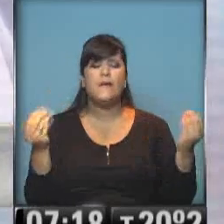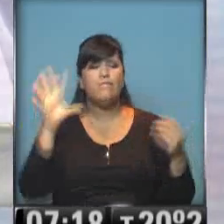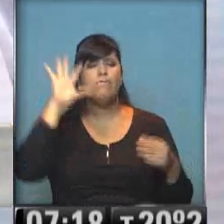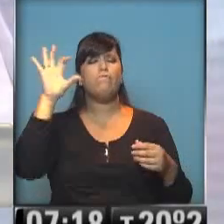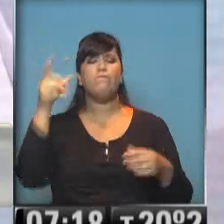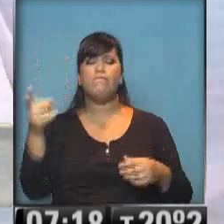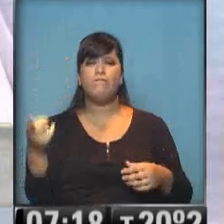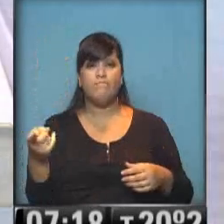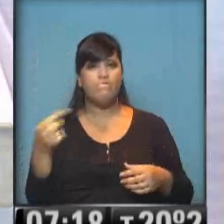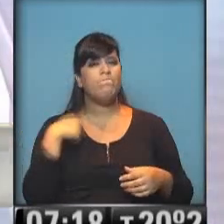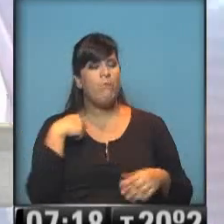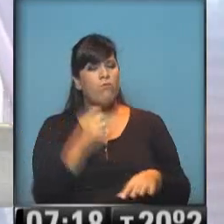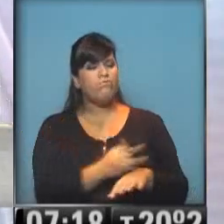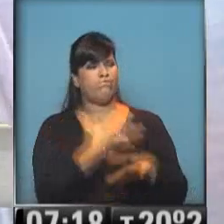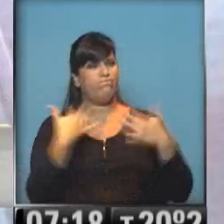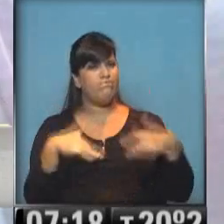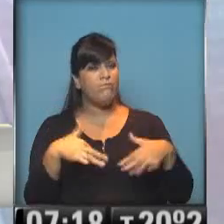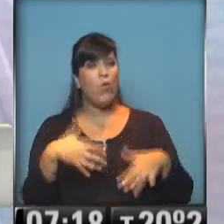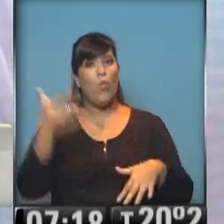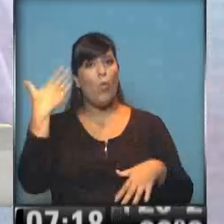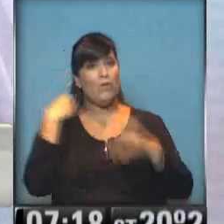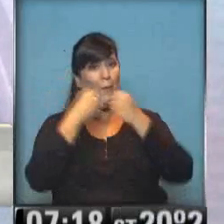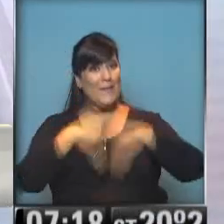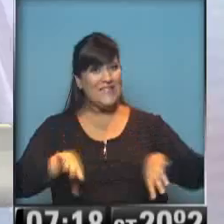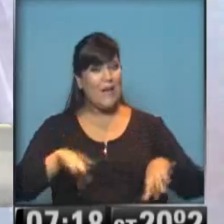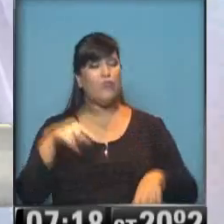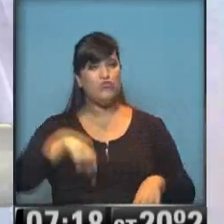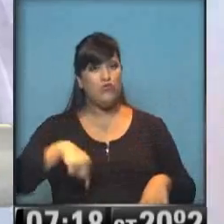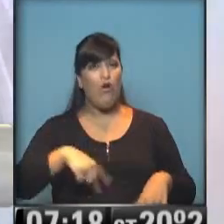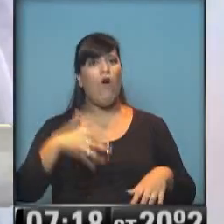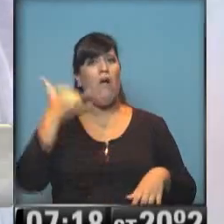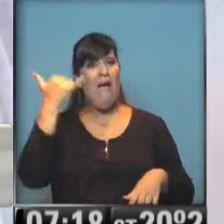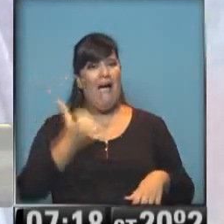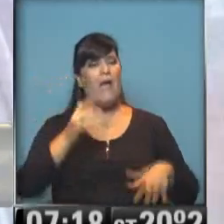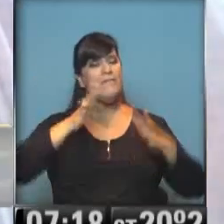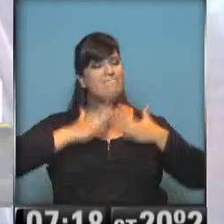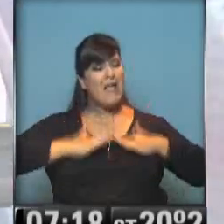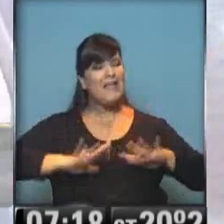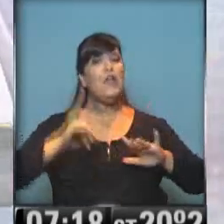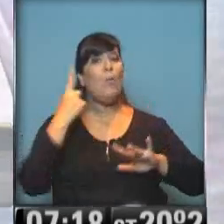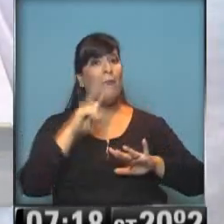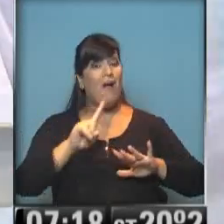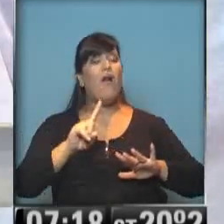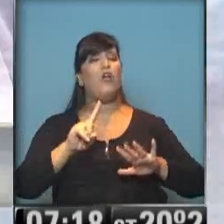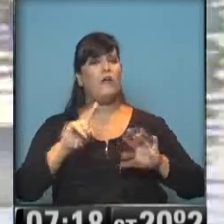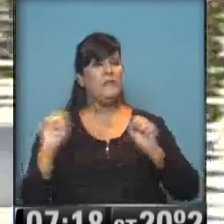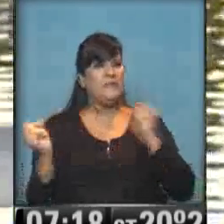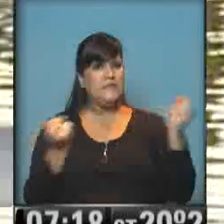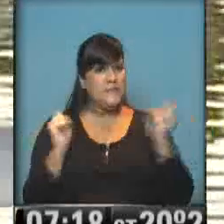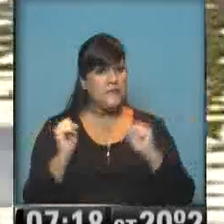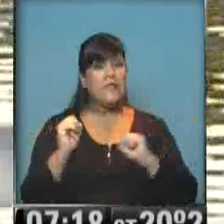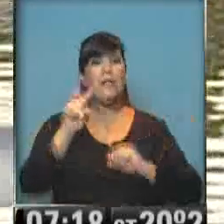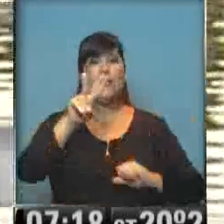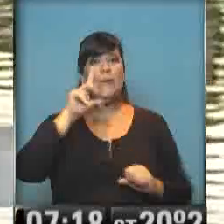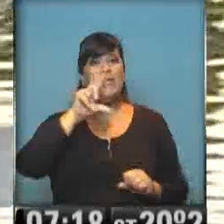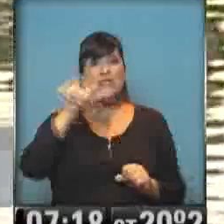Bueno, la impresión es de que, como empezamos el comentario hoy, que hay una calma tensa. ¿Por qué? Porque en Villa María se